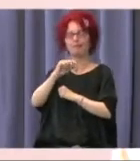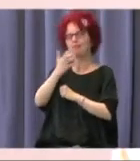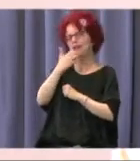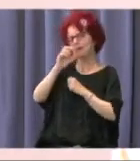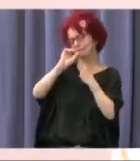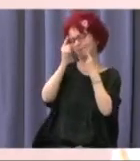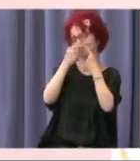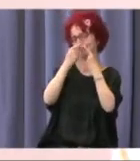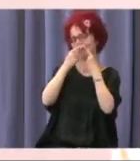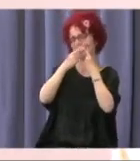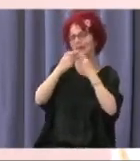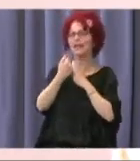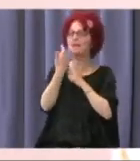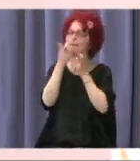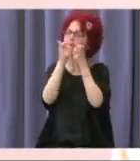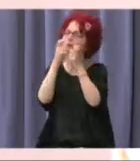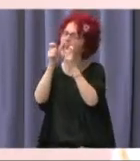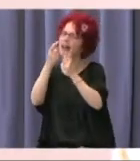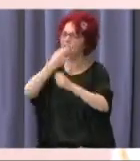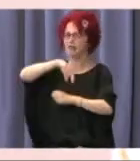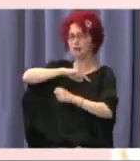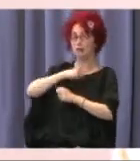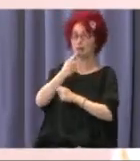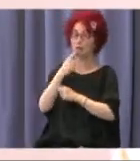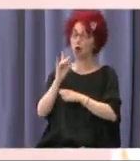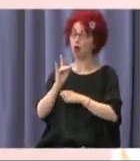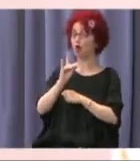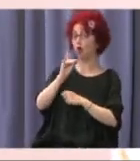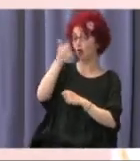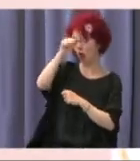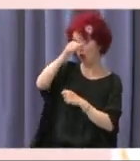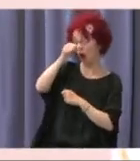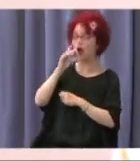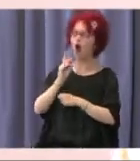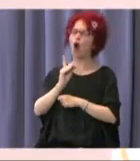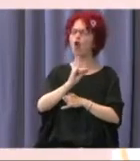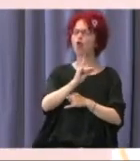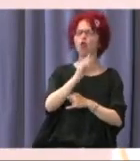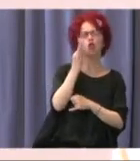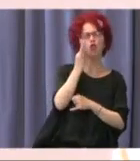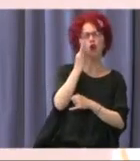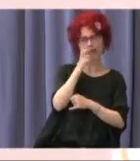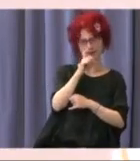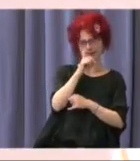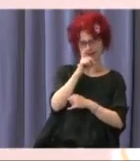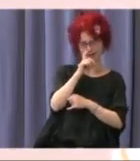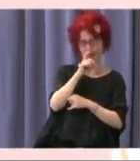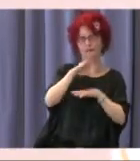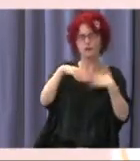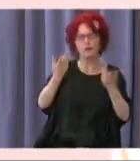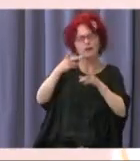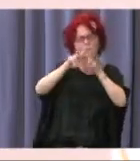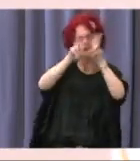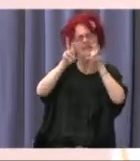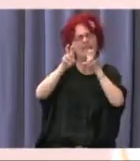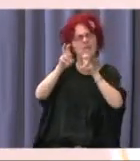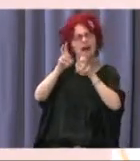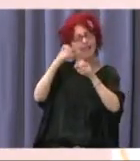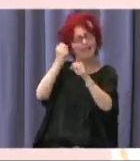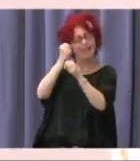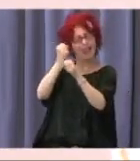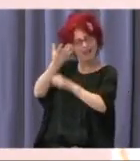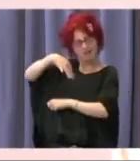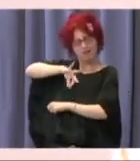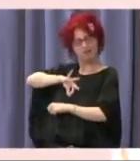duales aparentes, que son estas palabras, como he dicho, con zorro y zorra, que cambian de significado. Es decir, cuando, por ejemplo, es una profesión, es que no es lo mismo